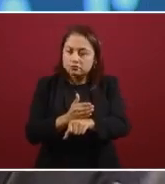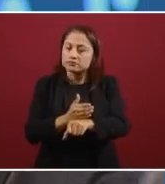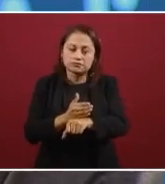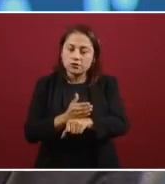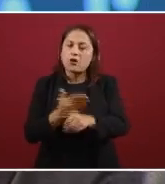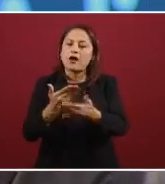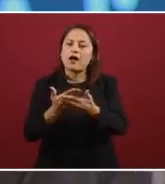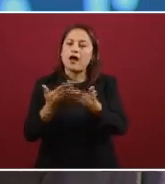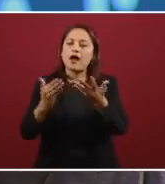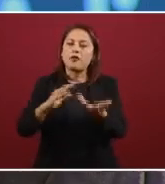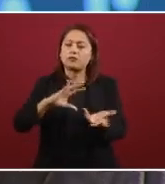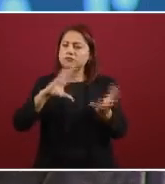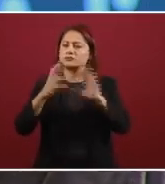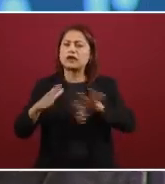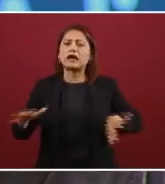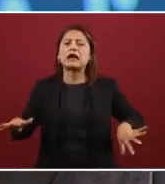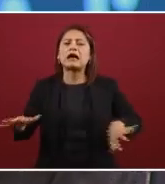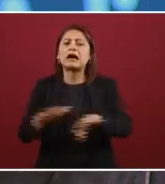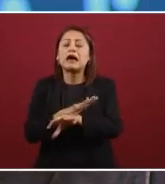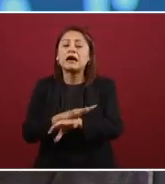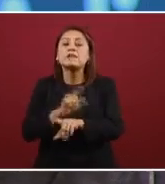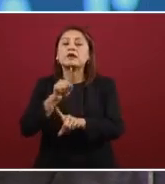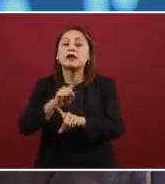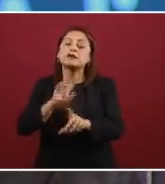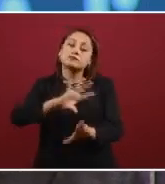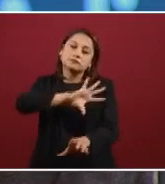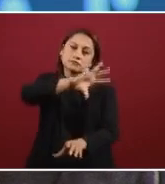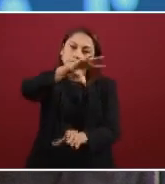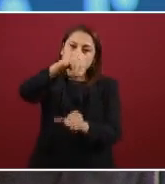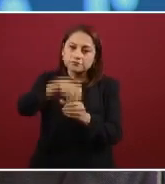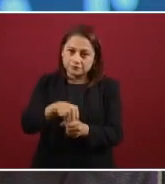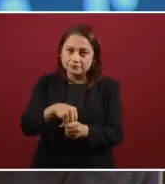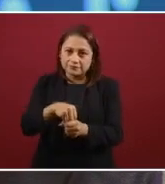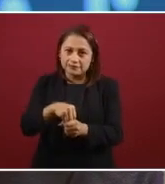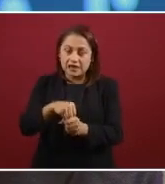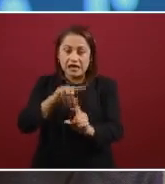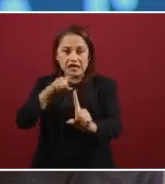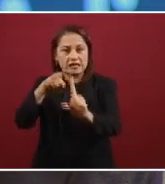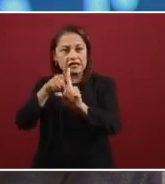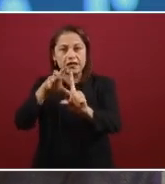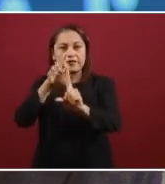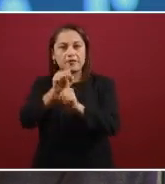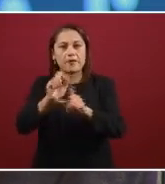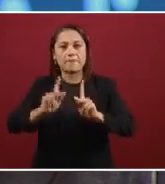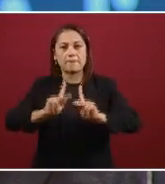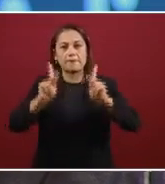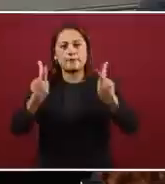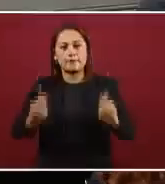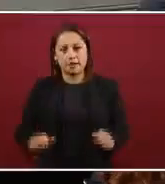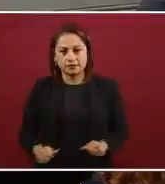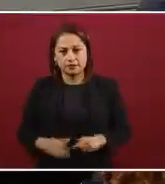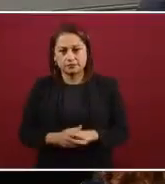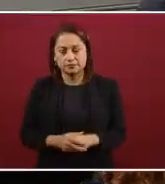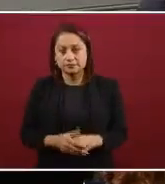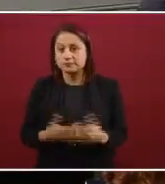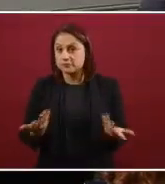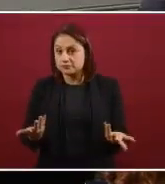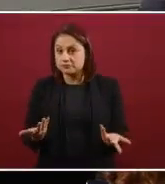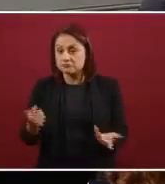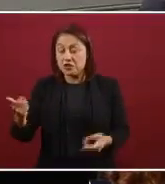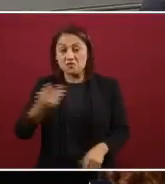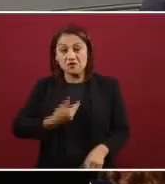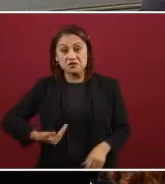como referente a la paz, porque como bien dice el presidente y lo ha dicho repetidas ocasiones, no puede haber paz si